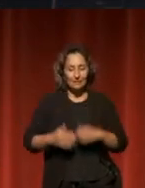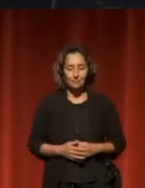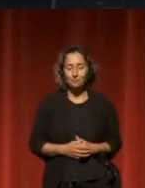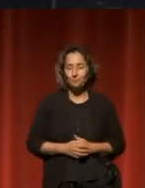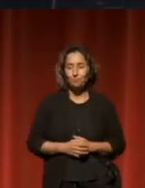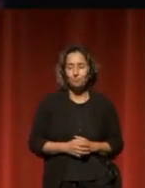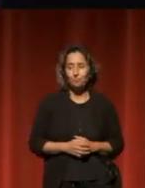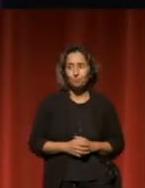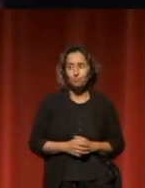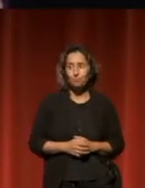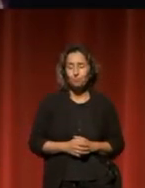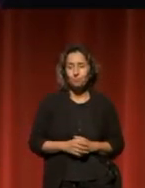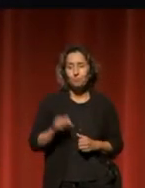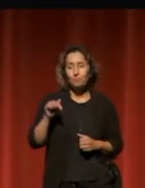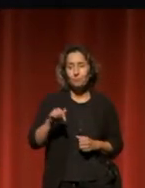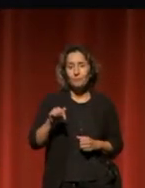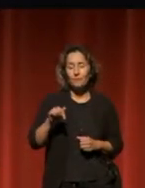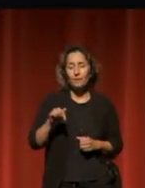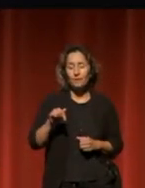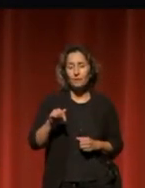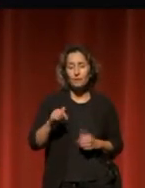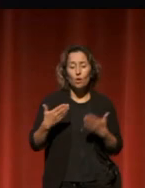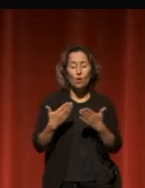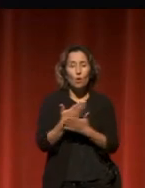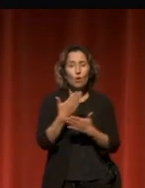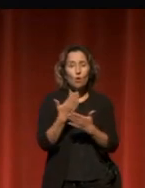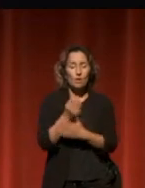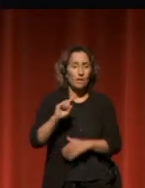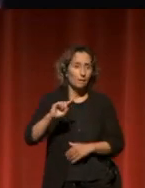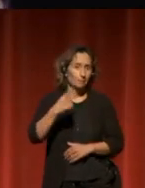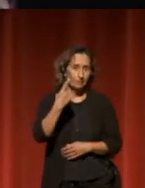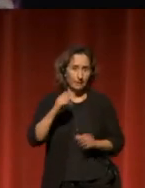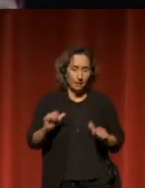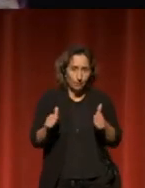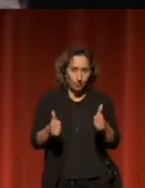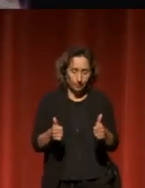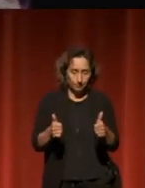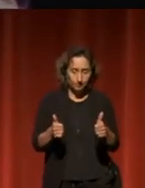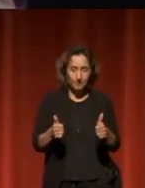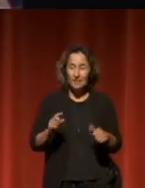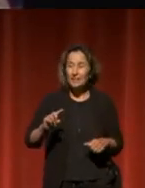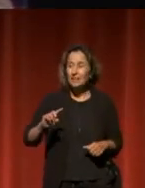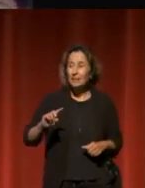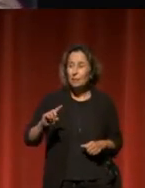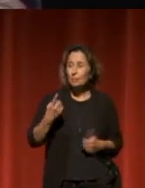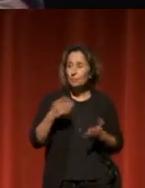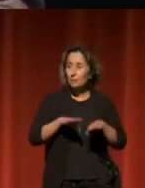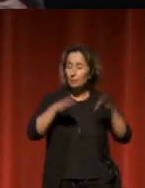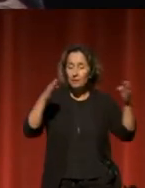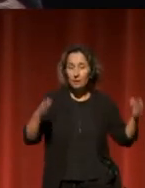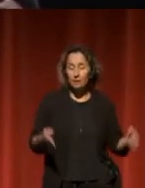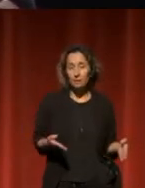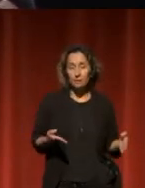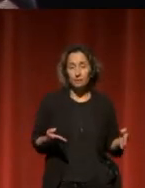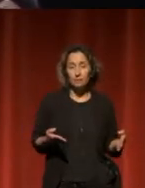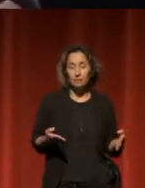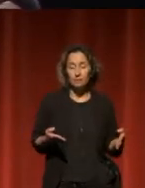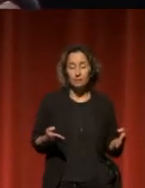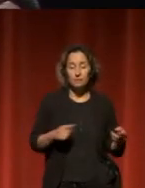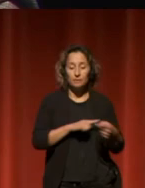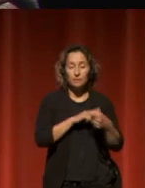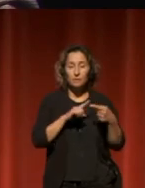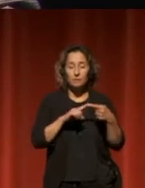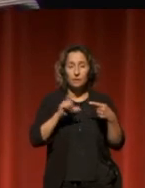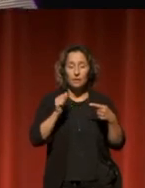nada, vamos a comenzar con la primera de las jornadas y para esta primera ponencia, para esta primera mesa, contamos con la presencia